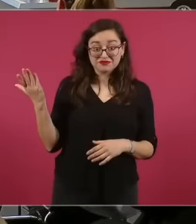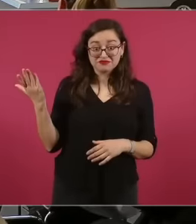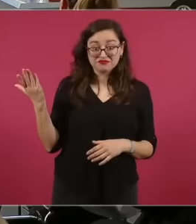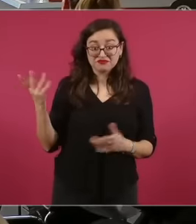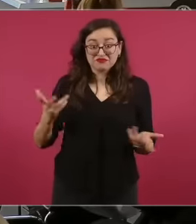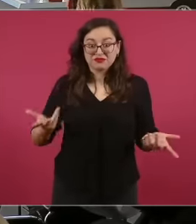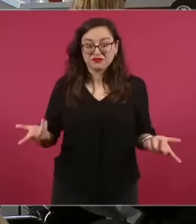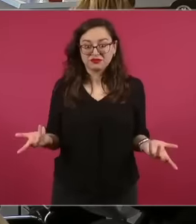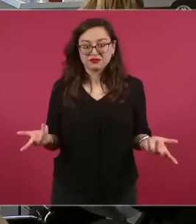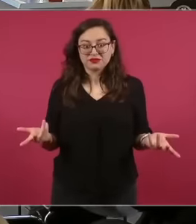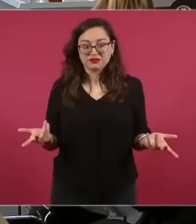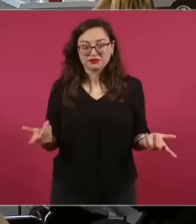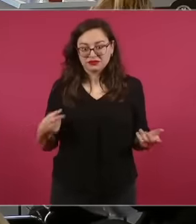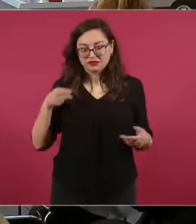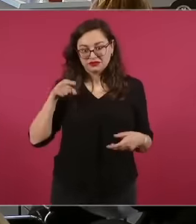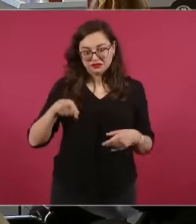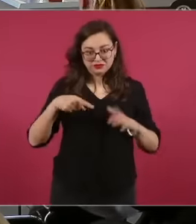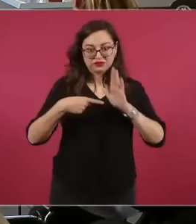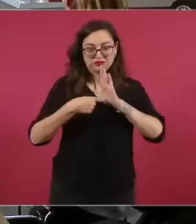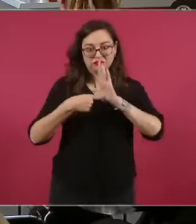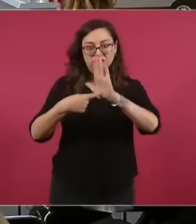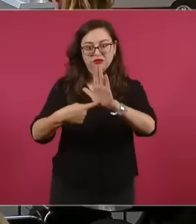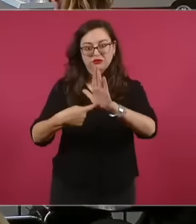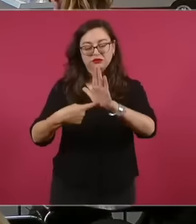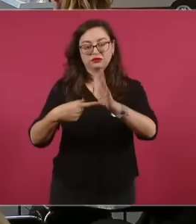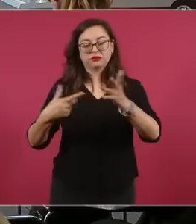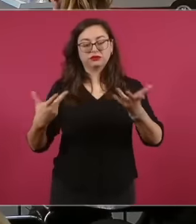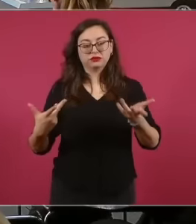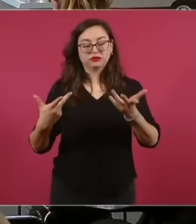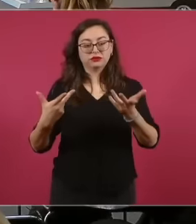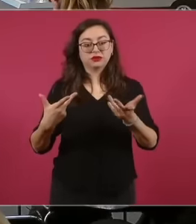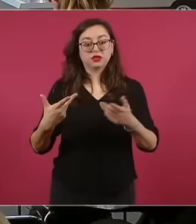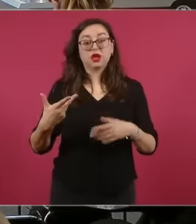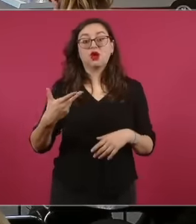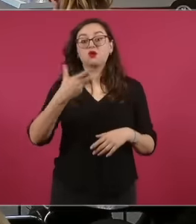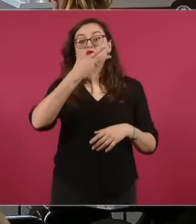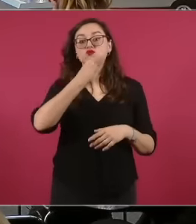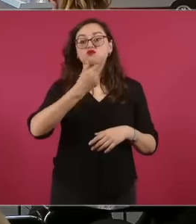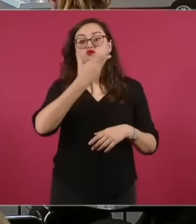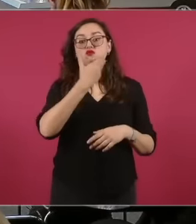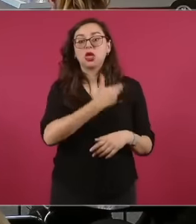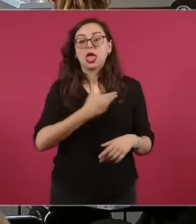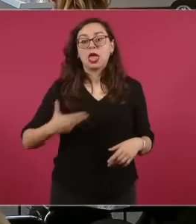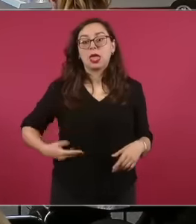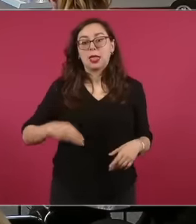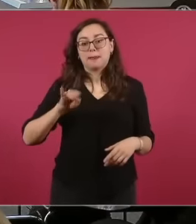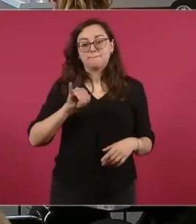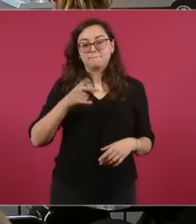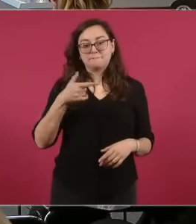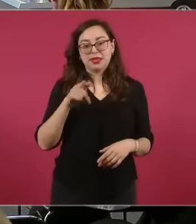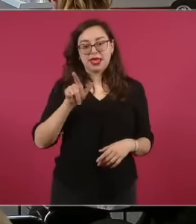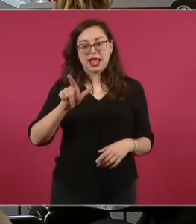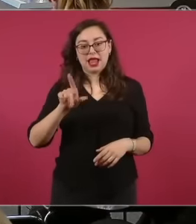Porque esto ni modo que lo van a... Cuando el finado, Miguel de la Madrid.